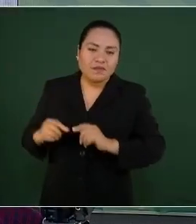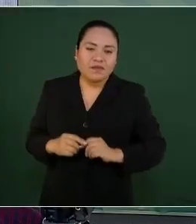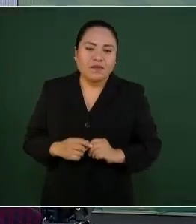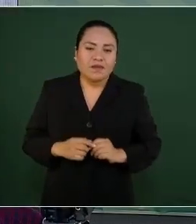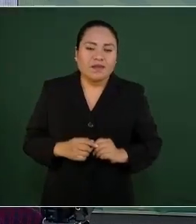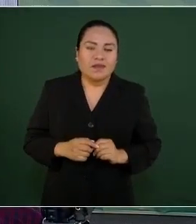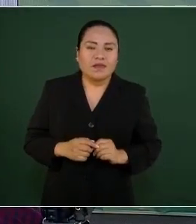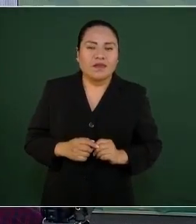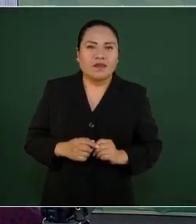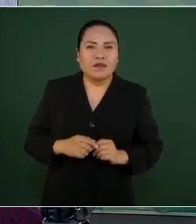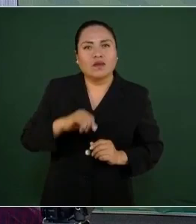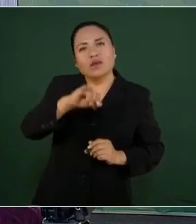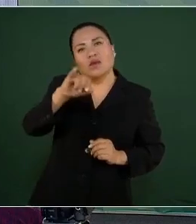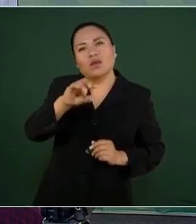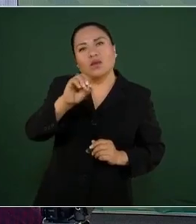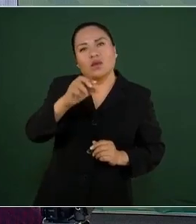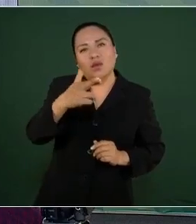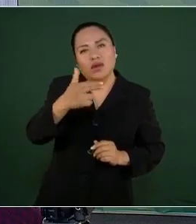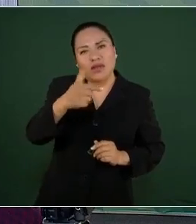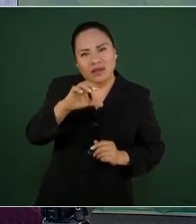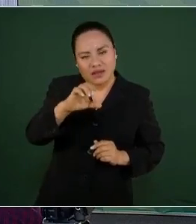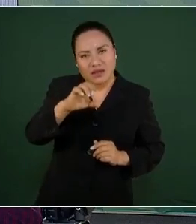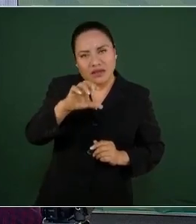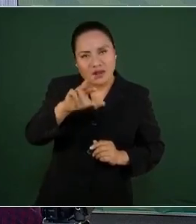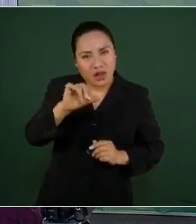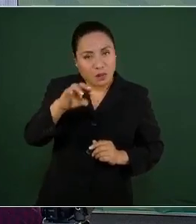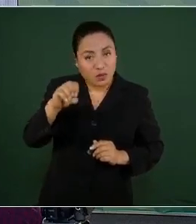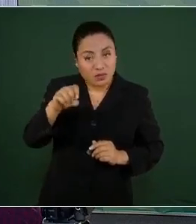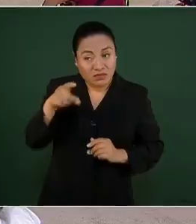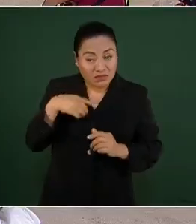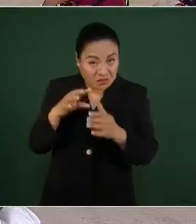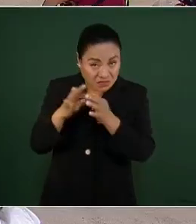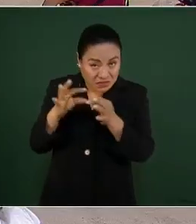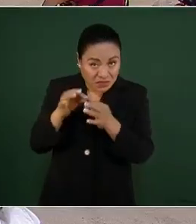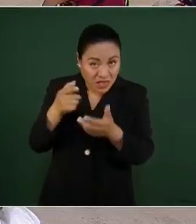¿Ustedes creen que Jorge Ramos habla de esto?